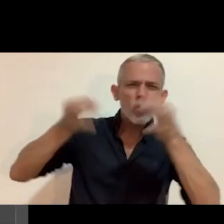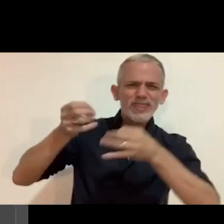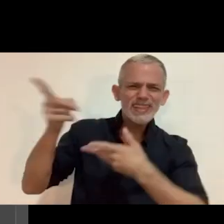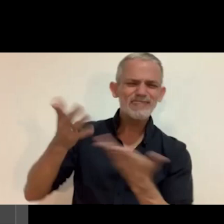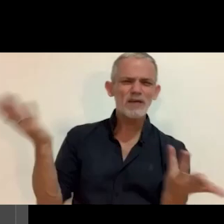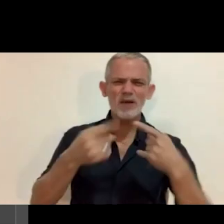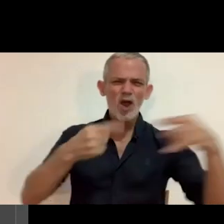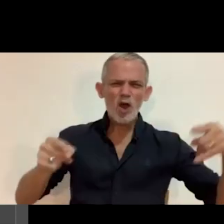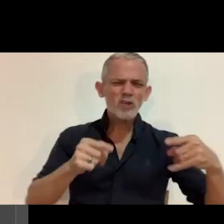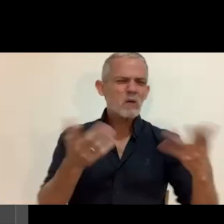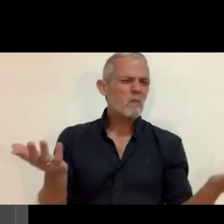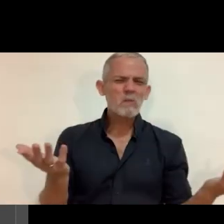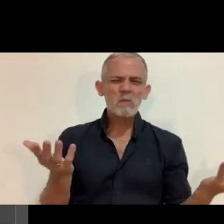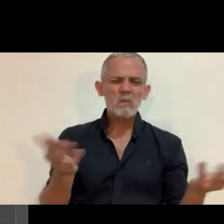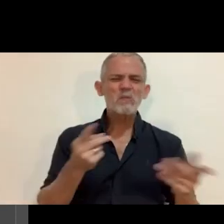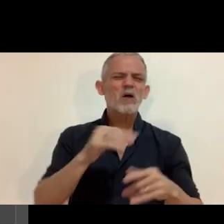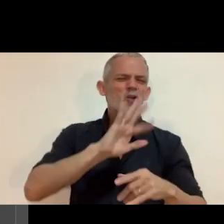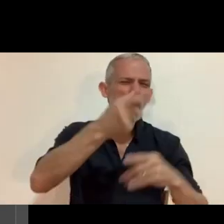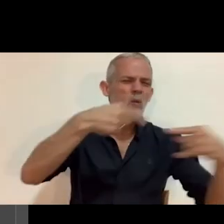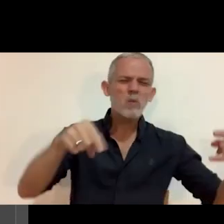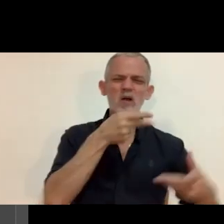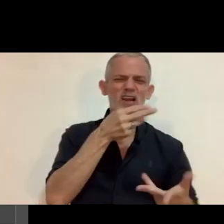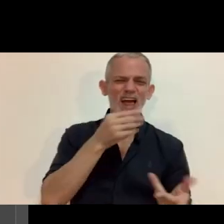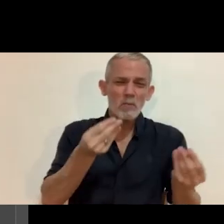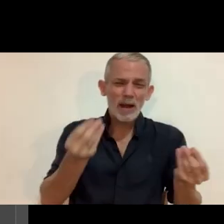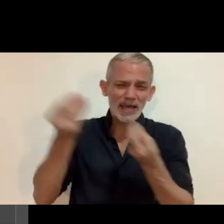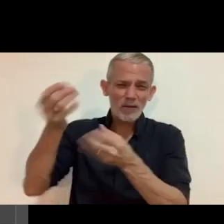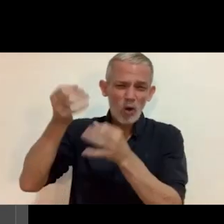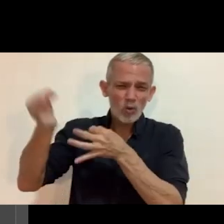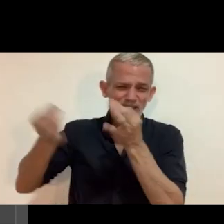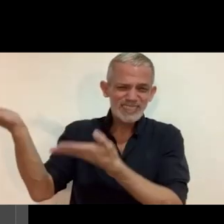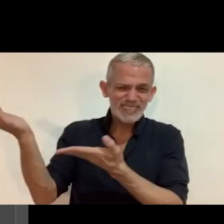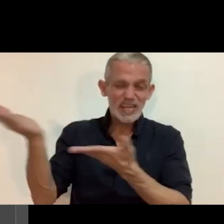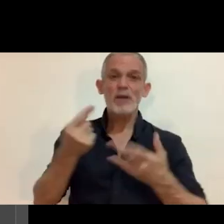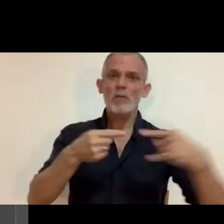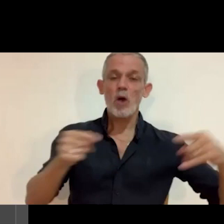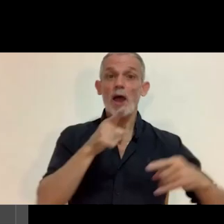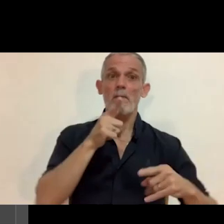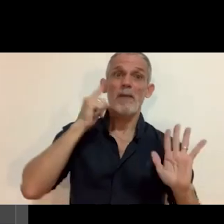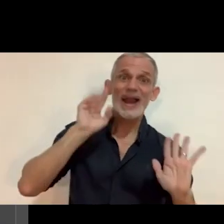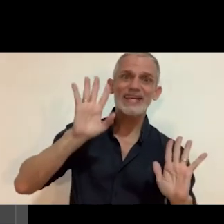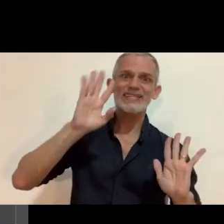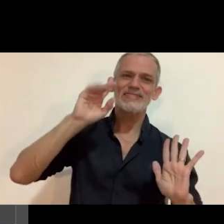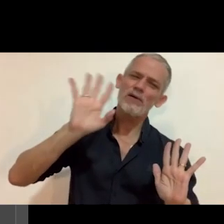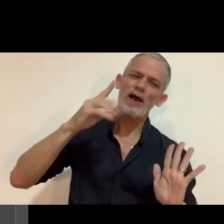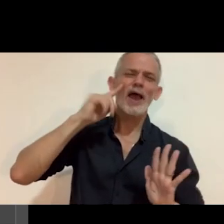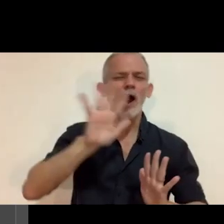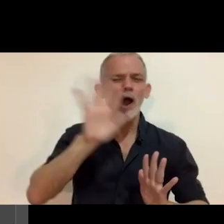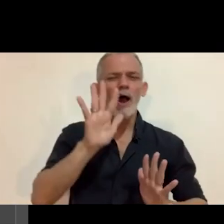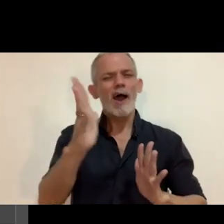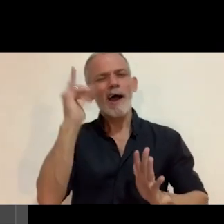aquellos hechos que no constituyen delito, frente a los supuestos de hechos en que manifiestamente no se haya